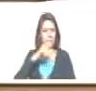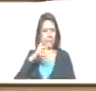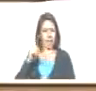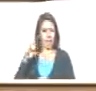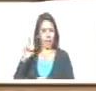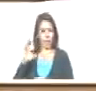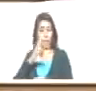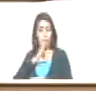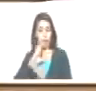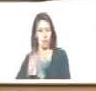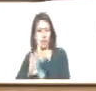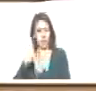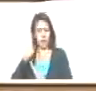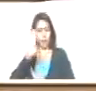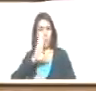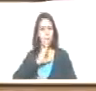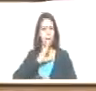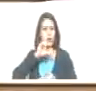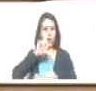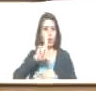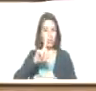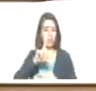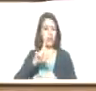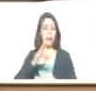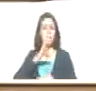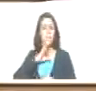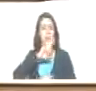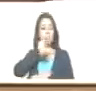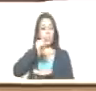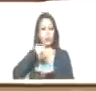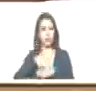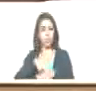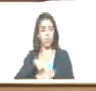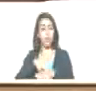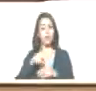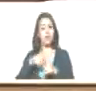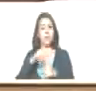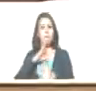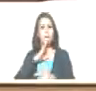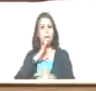Banco Latino, al del Banco Nacional de Descuento, al del Banco Unión, al de